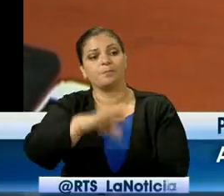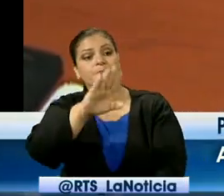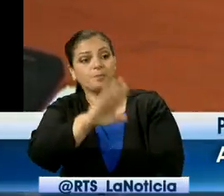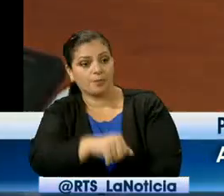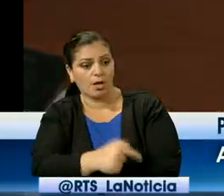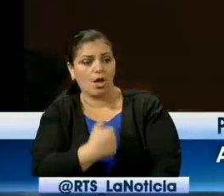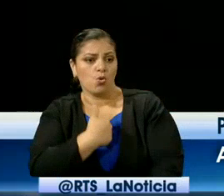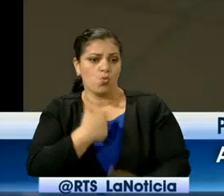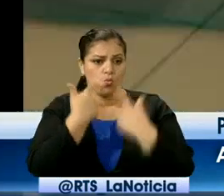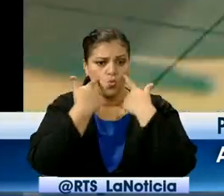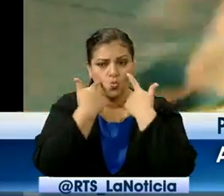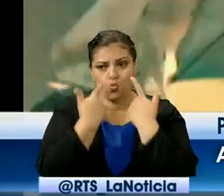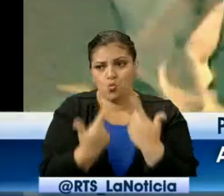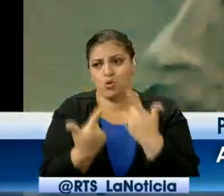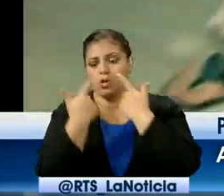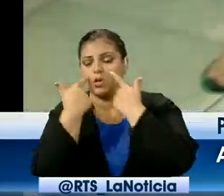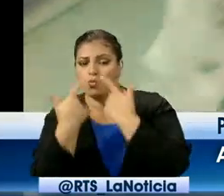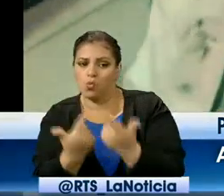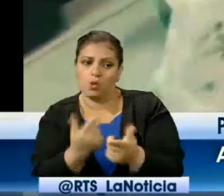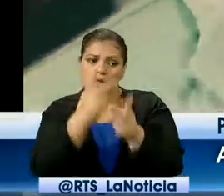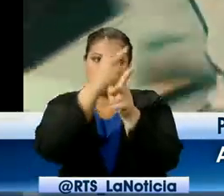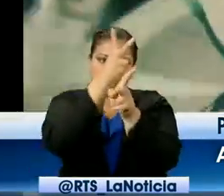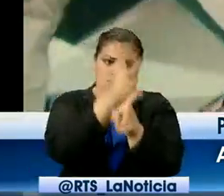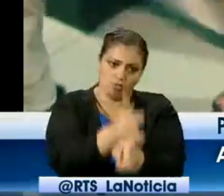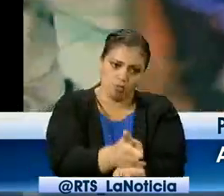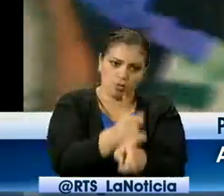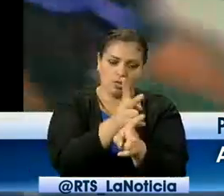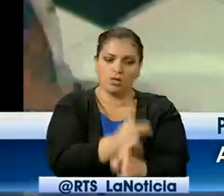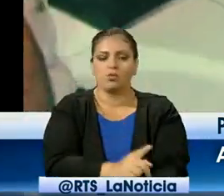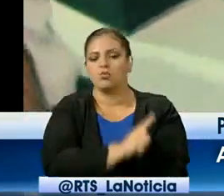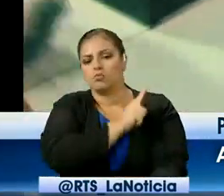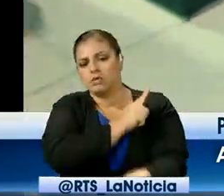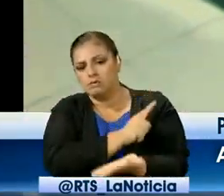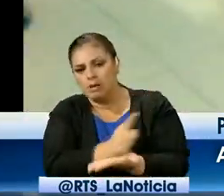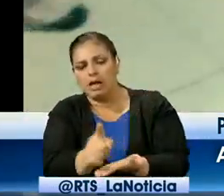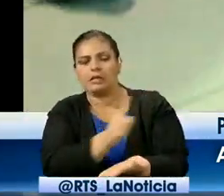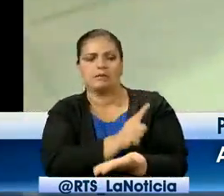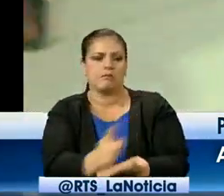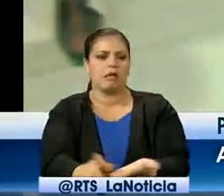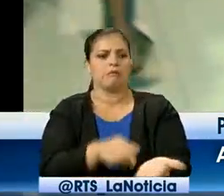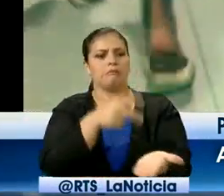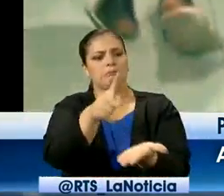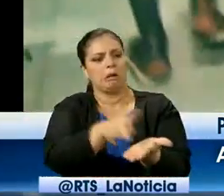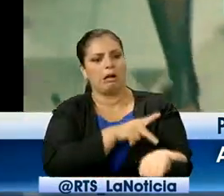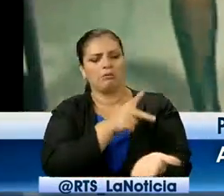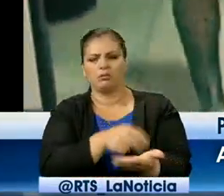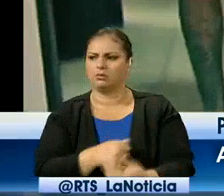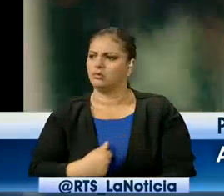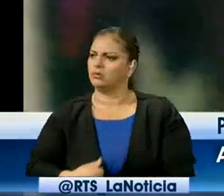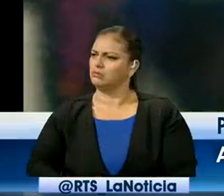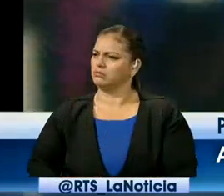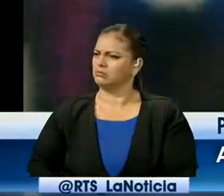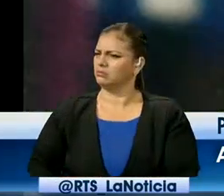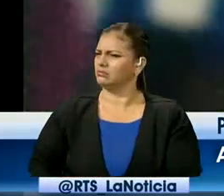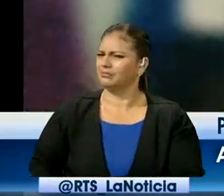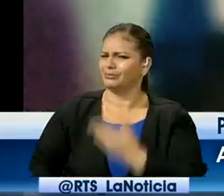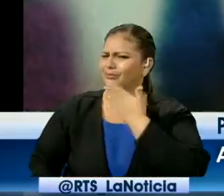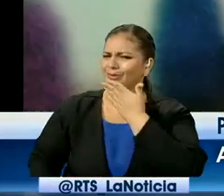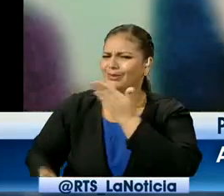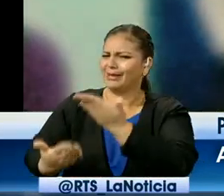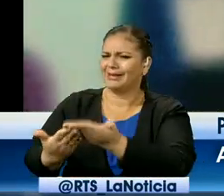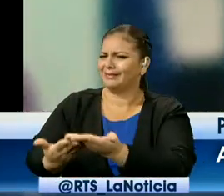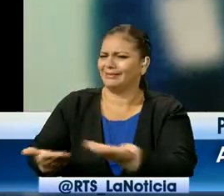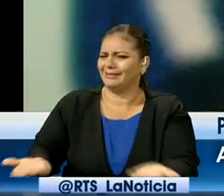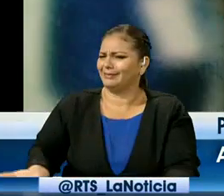darles protección. El hallazgo se lo realizó durante la madrugada de este jueves en la cooperativa Ciudad de Israel, perteneciente